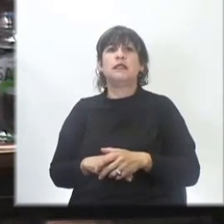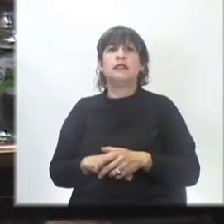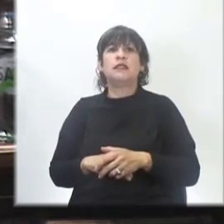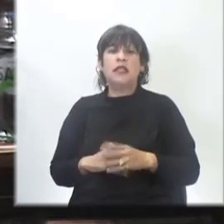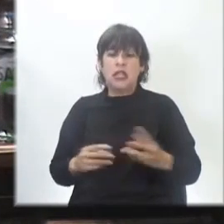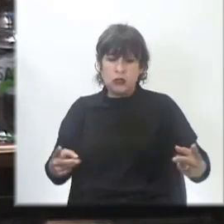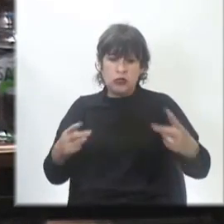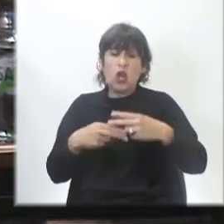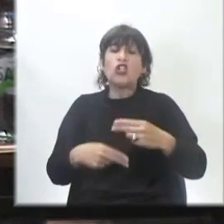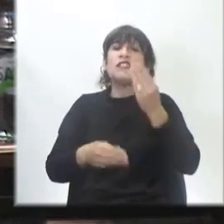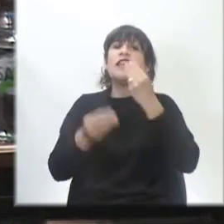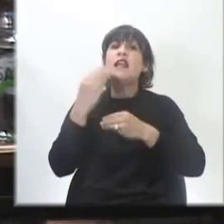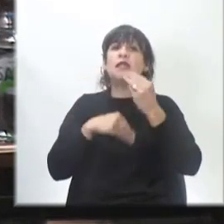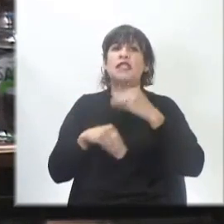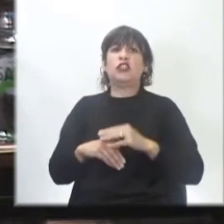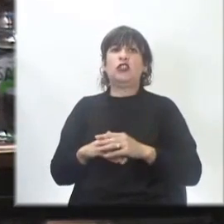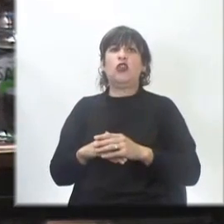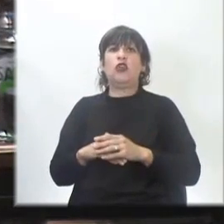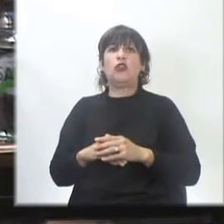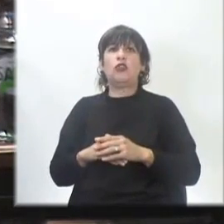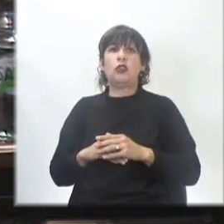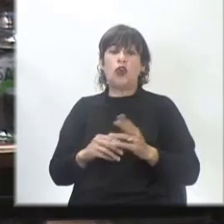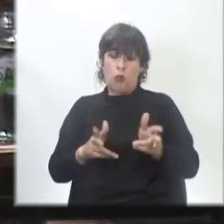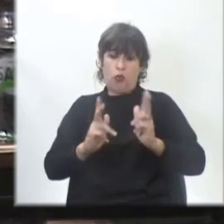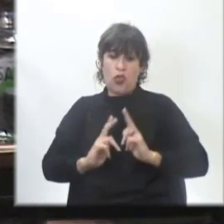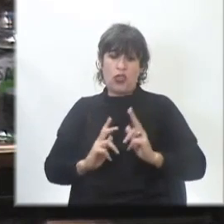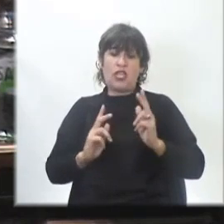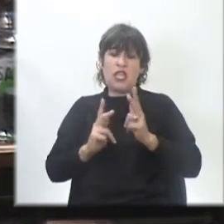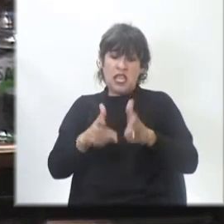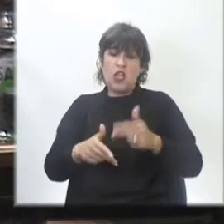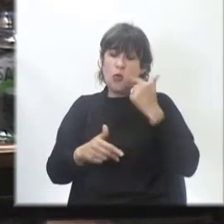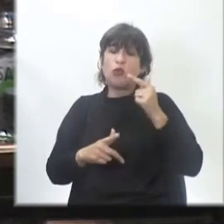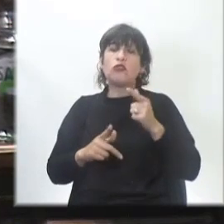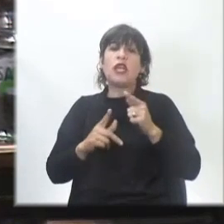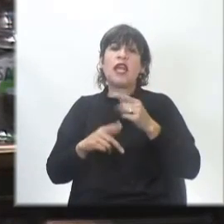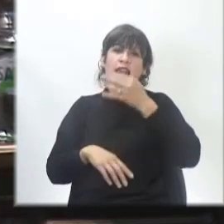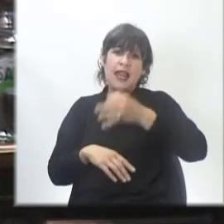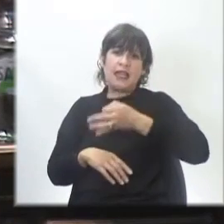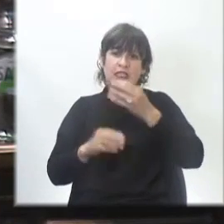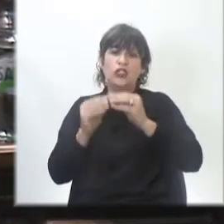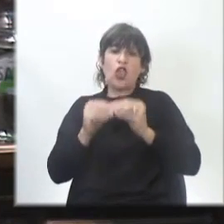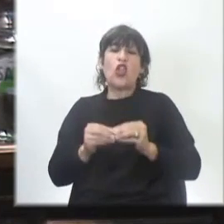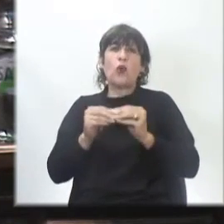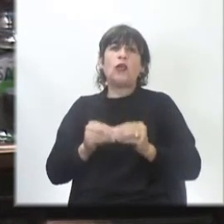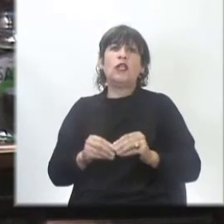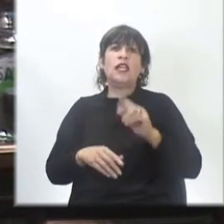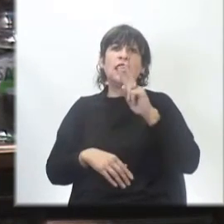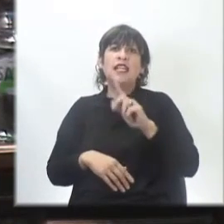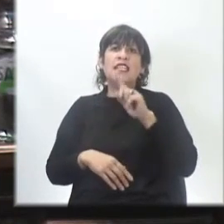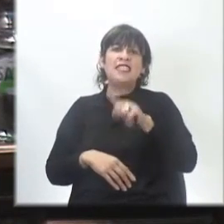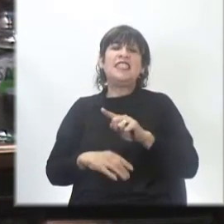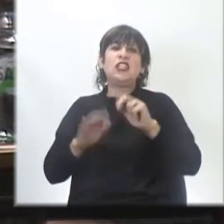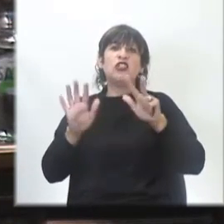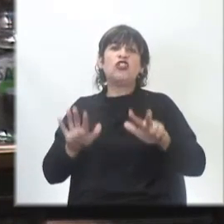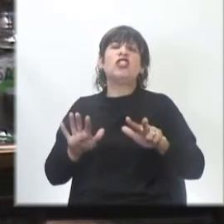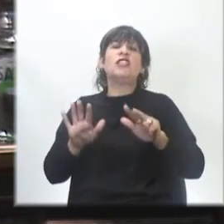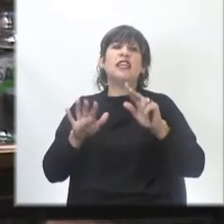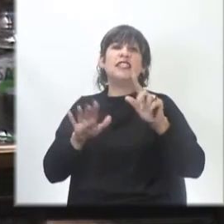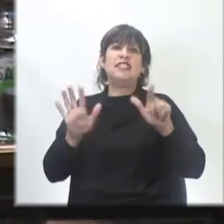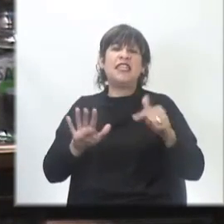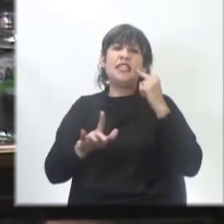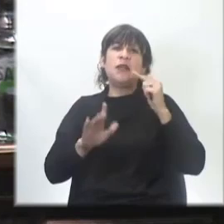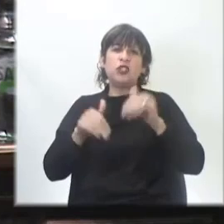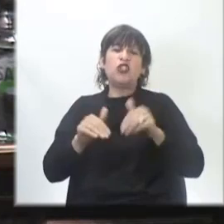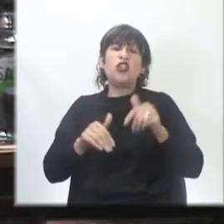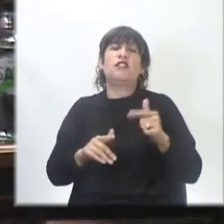Recortes en alimentación, como lo dijimos en la rendición de cuentas. 187 millones de pesos menos que en el